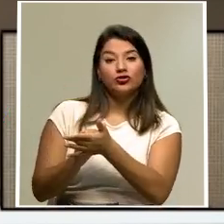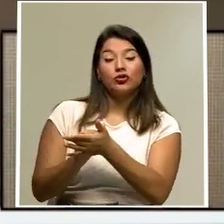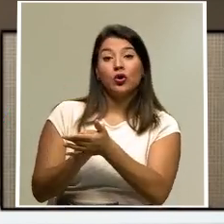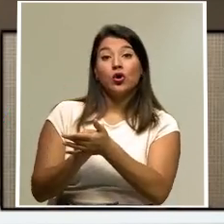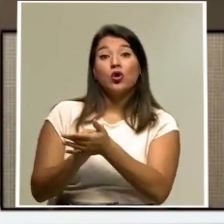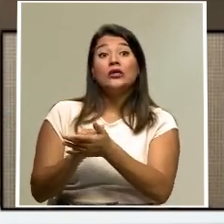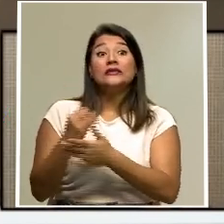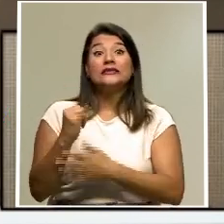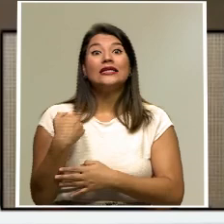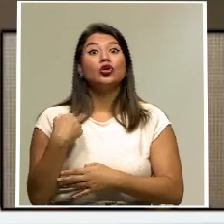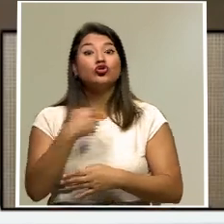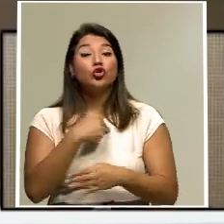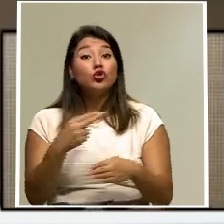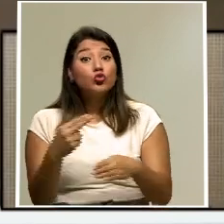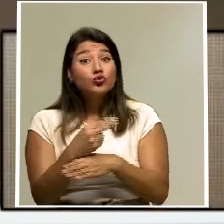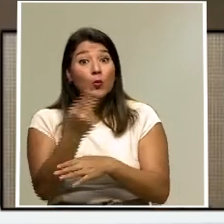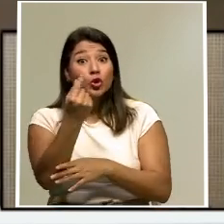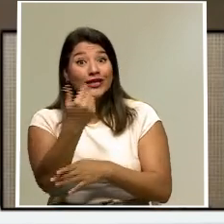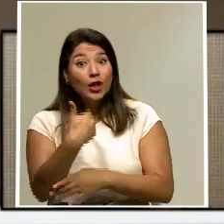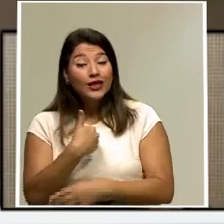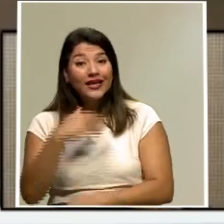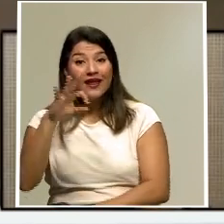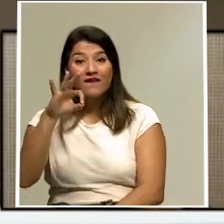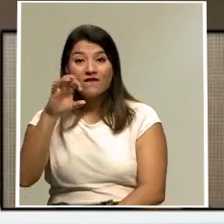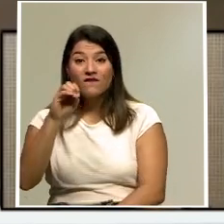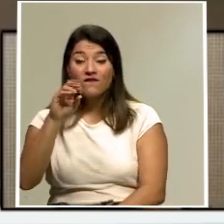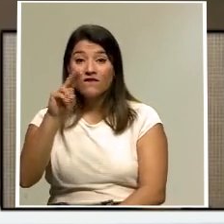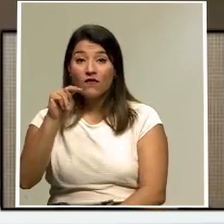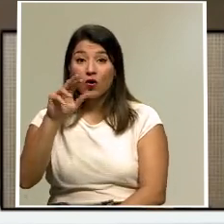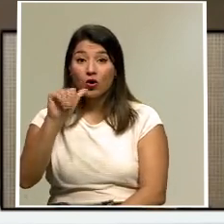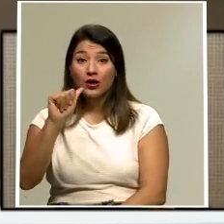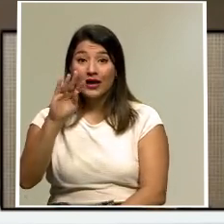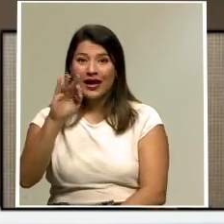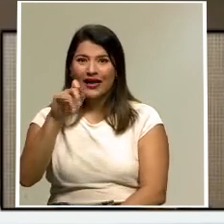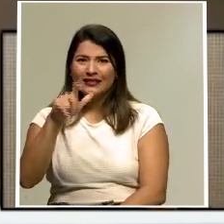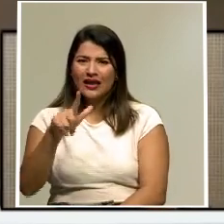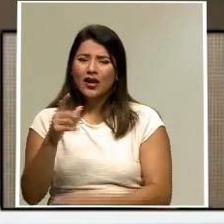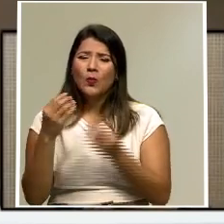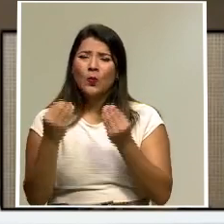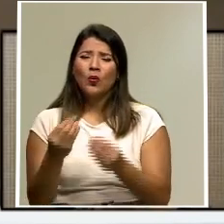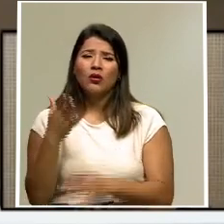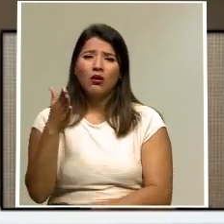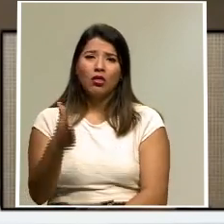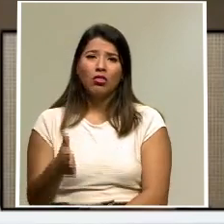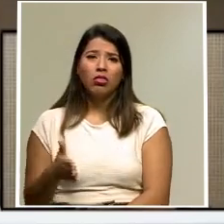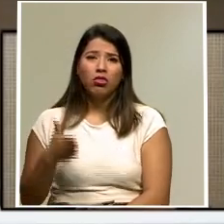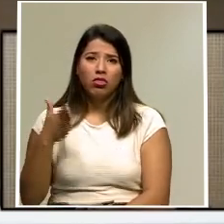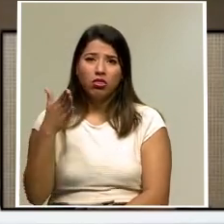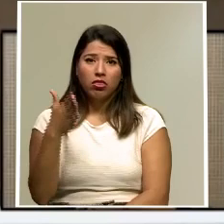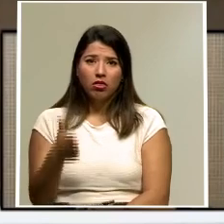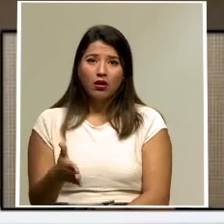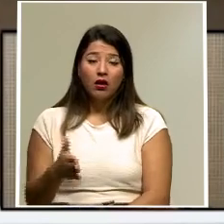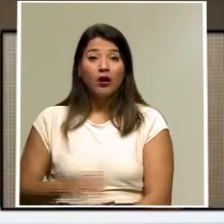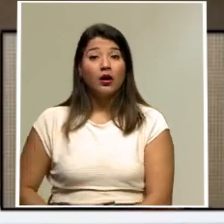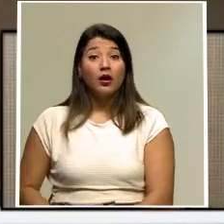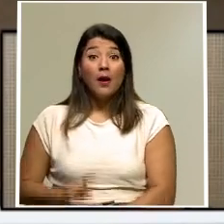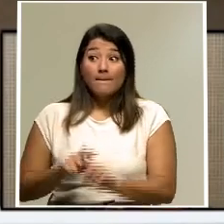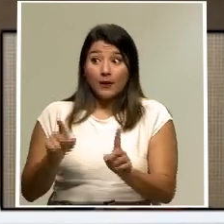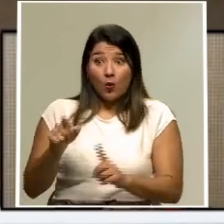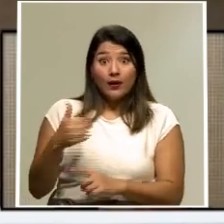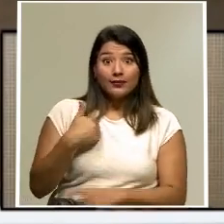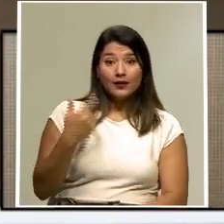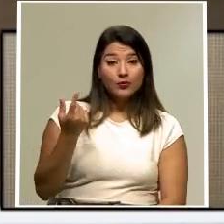utilizar los recursos de Fonatel es burocrático y lento. Pero ahí están los